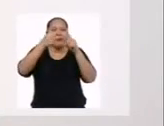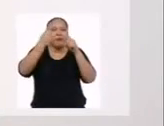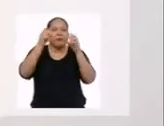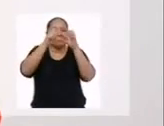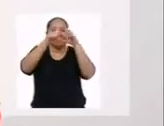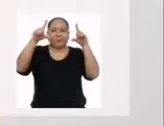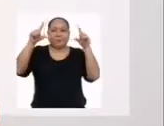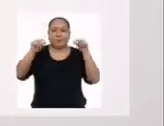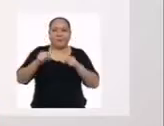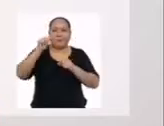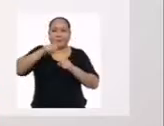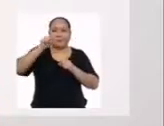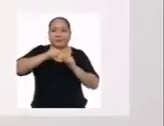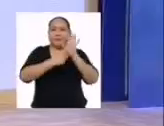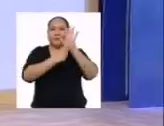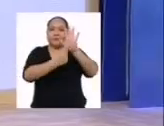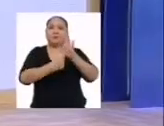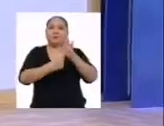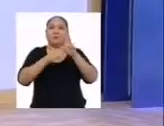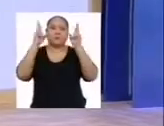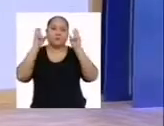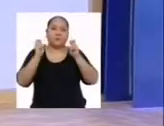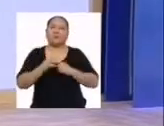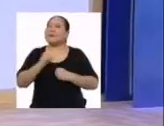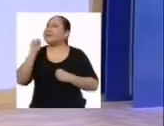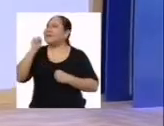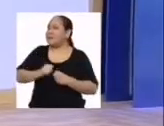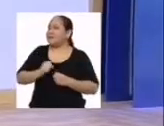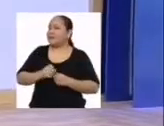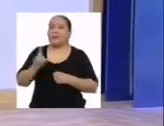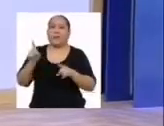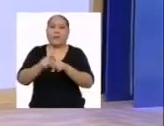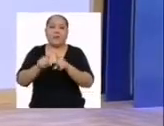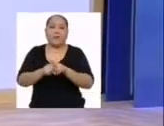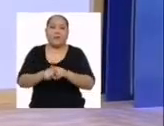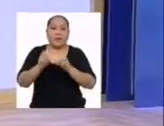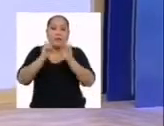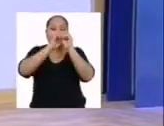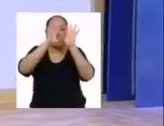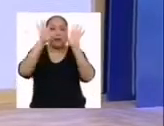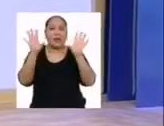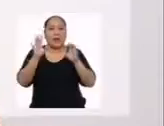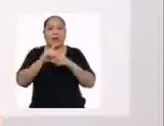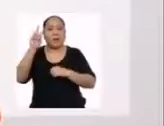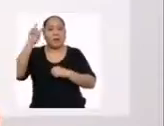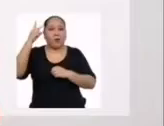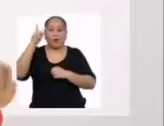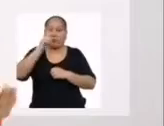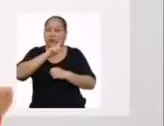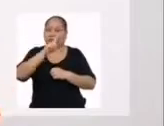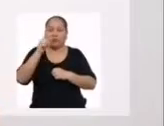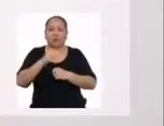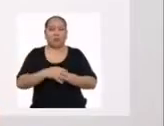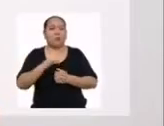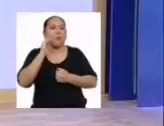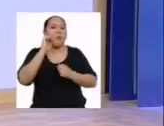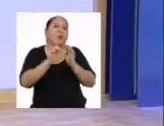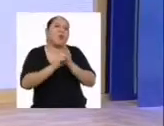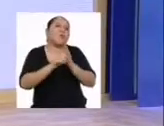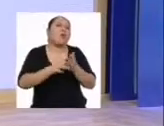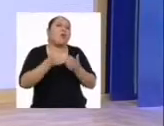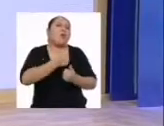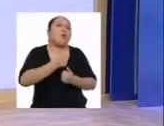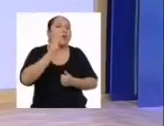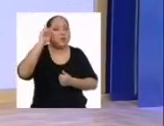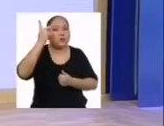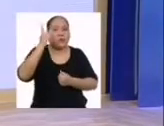la función de presentar el tema. Ajá, y también es muy claro para evitar confusiones. ¿Cómo cuáles podrían haber? Se